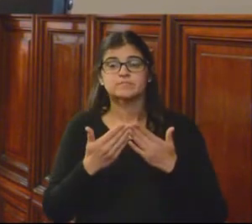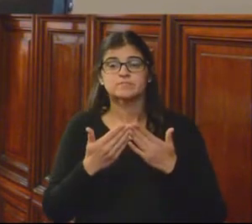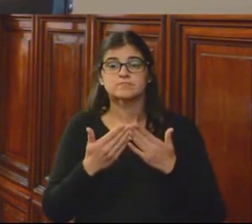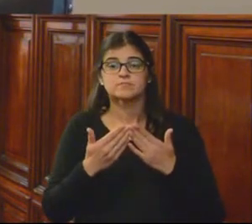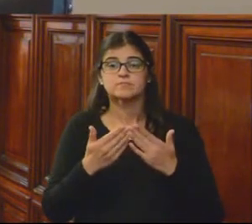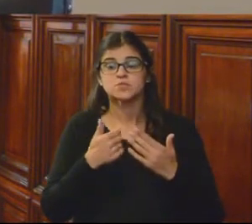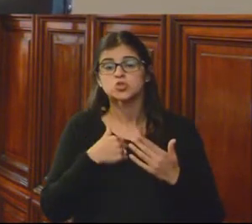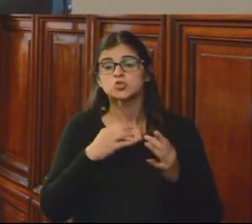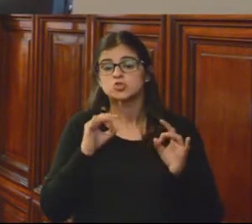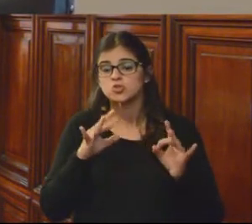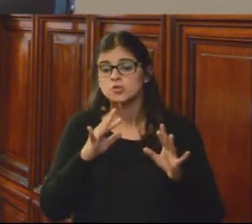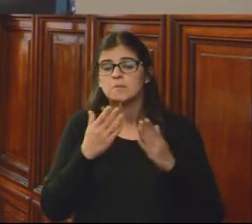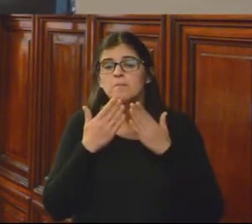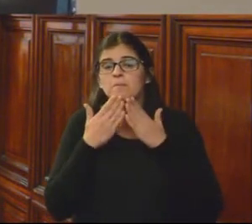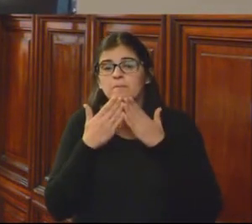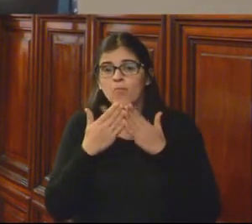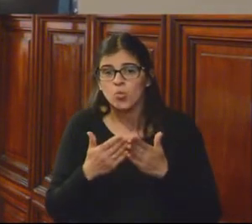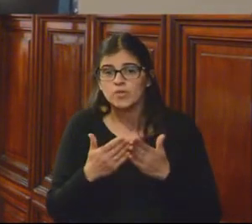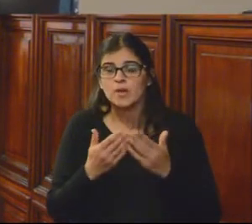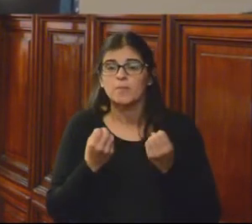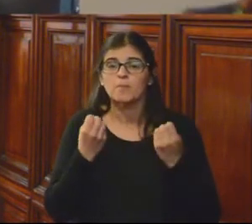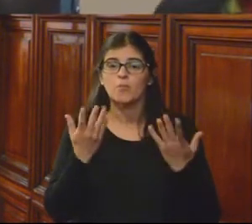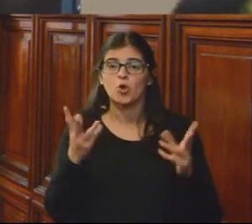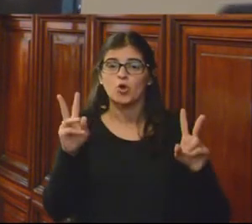Me limito a preguntar por temas